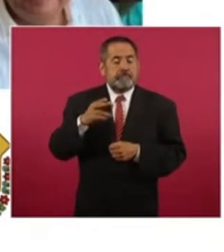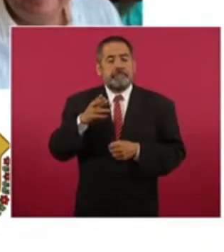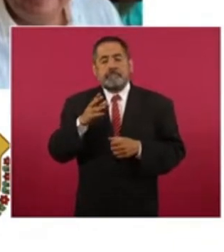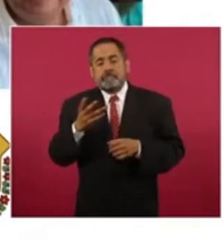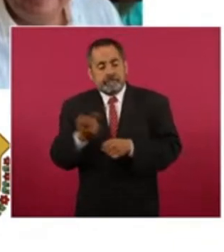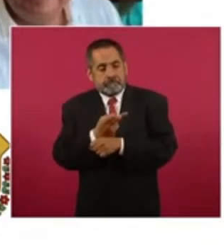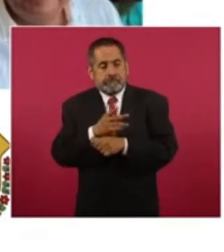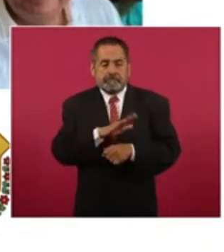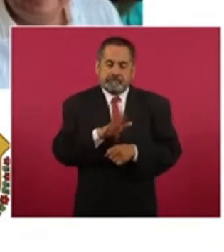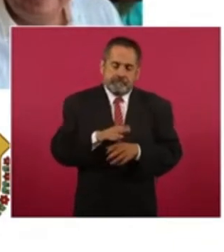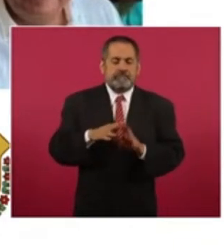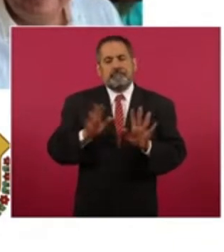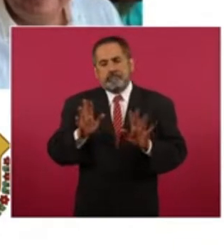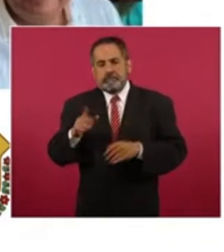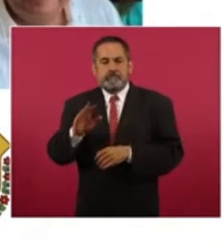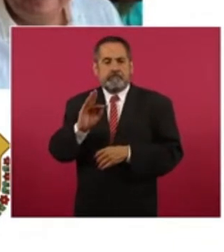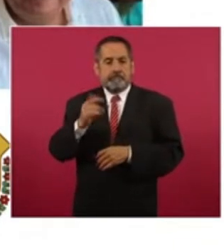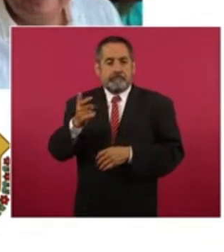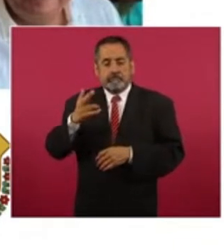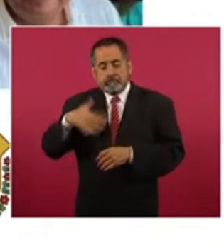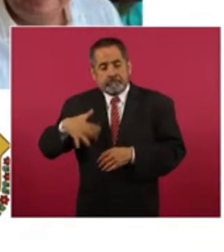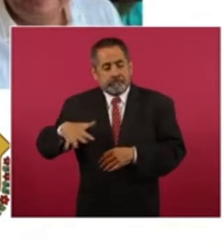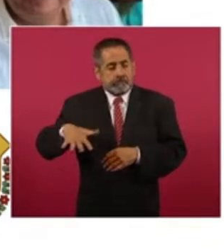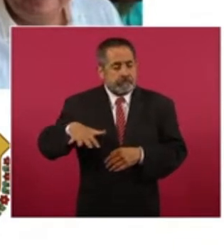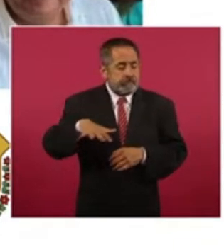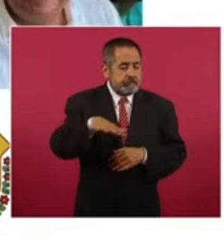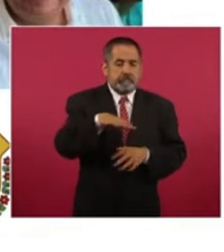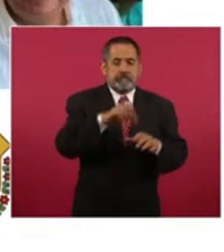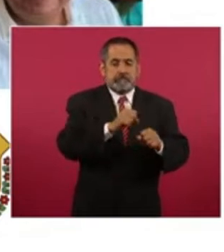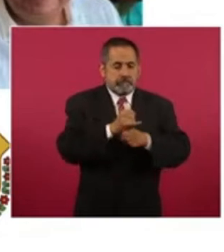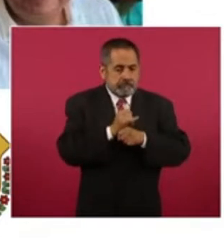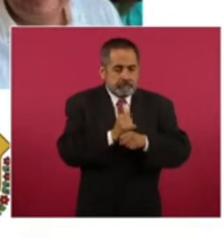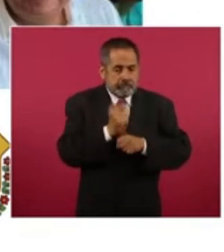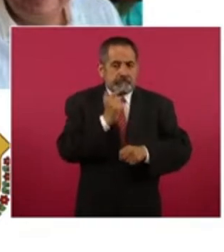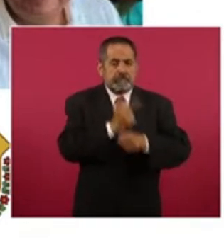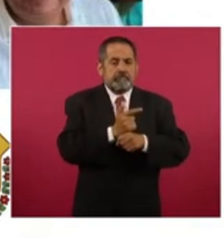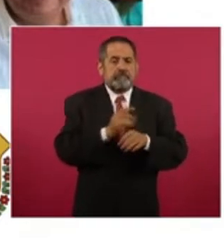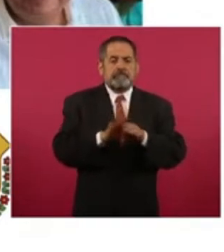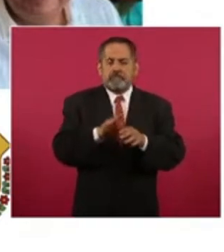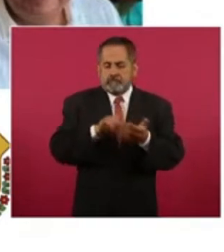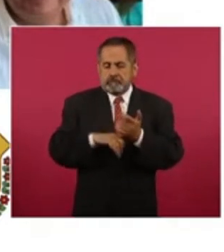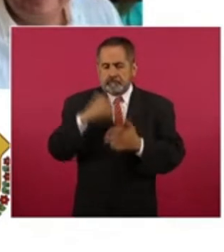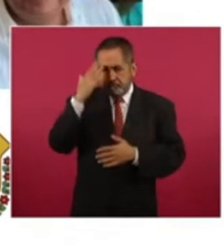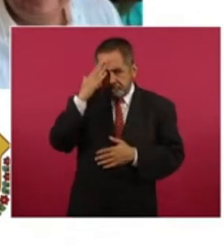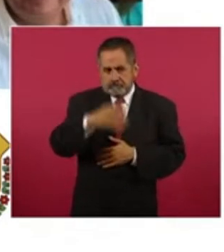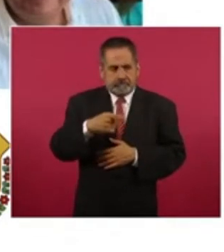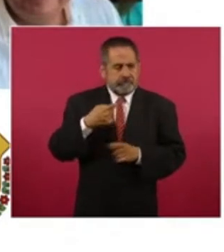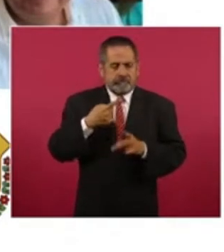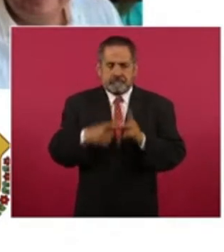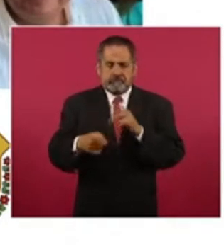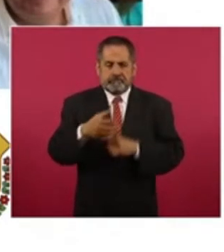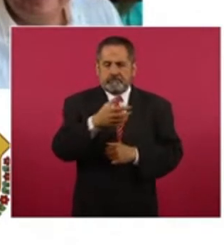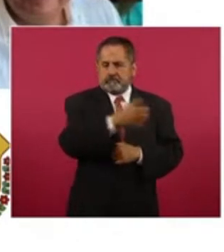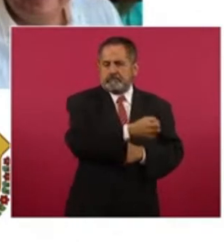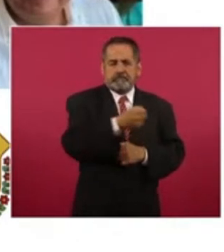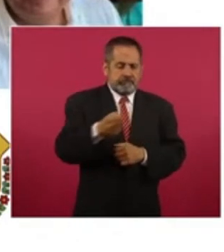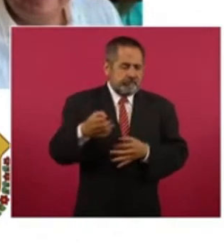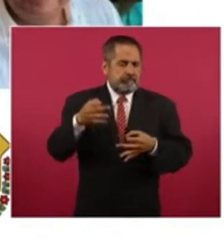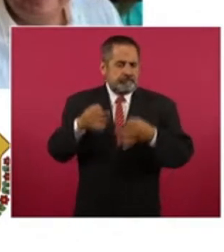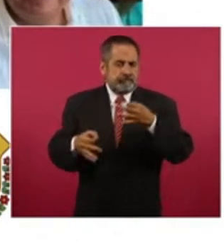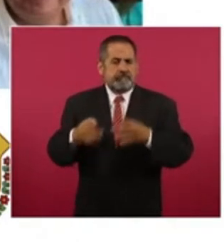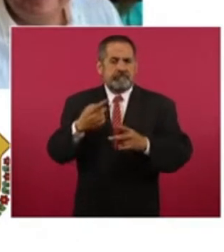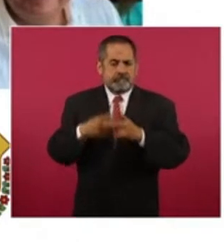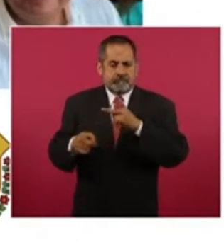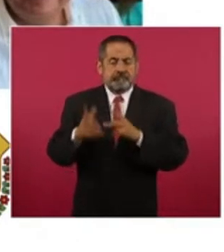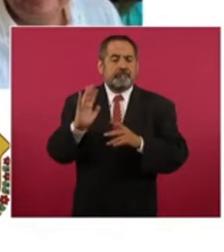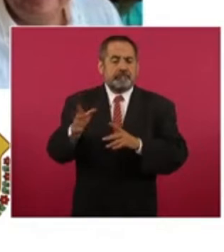Fiscalía diferentes acciones de investigación que les permiten ya judicializar el caso y ya